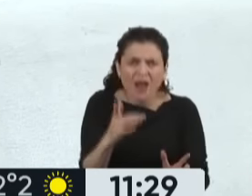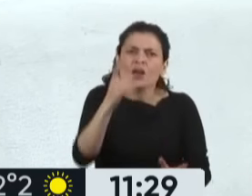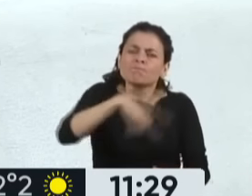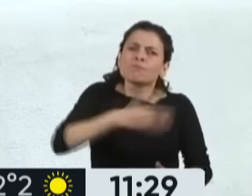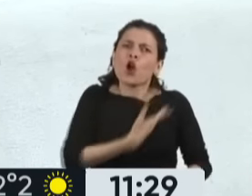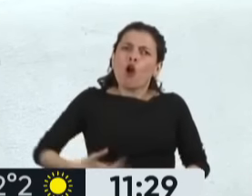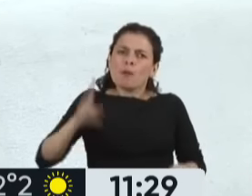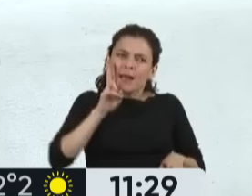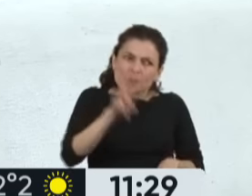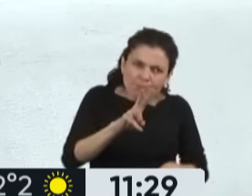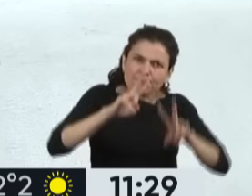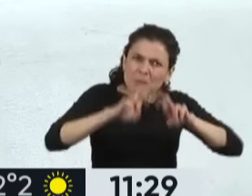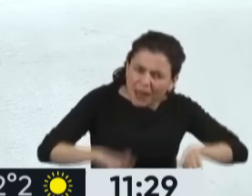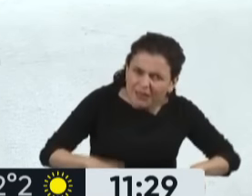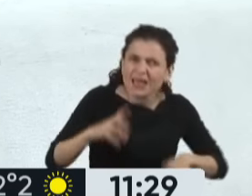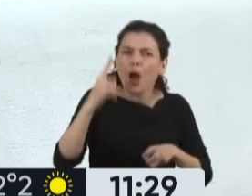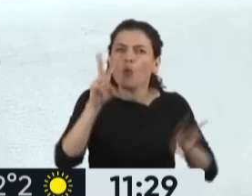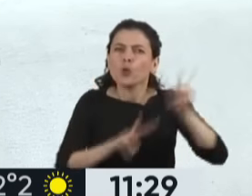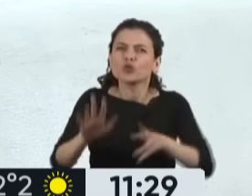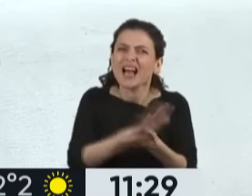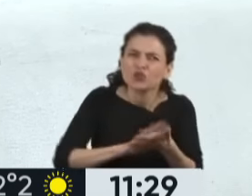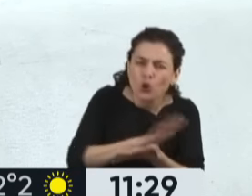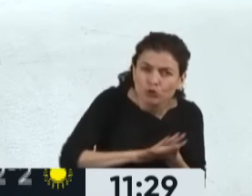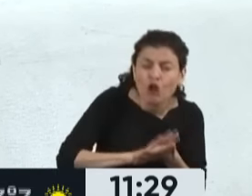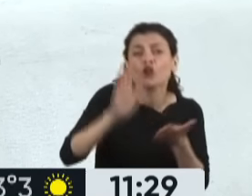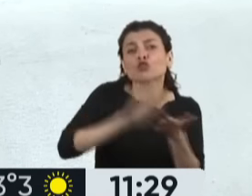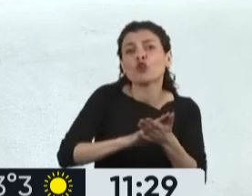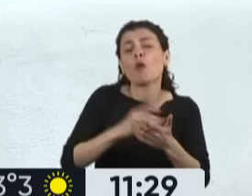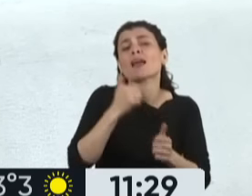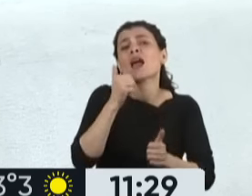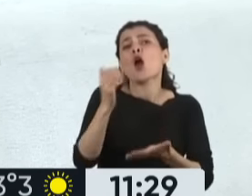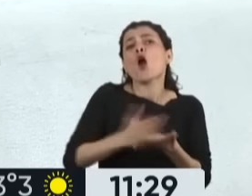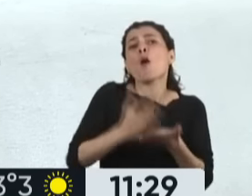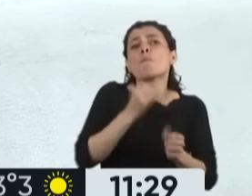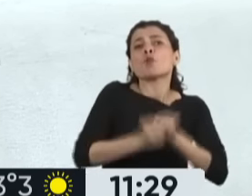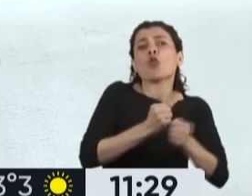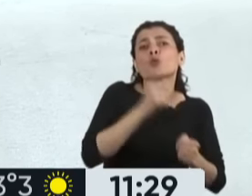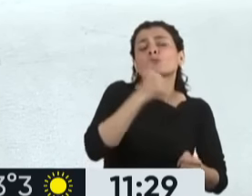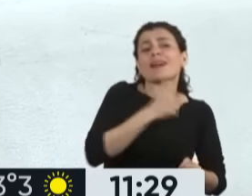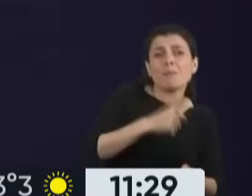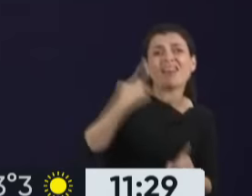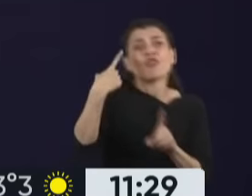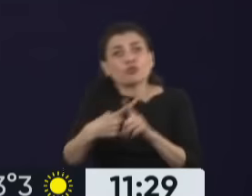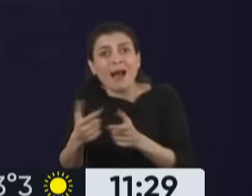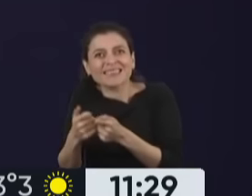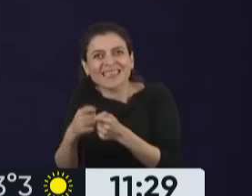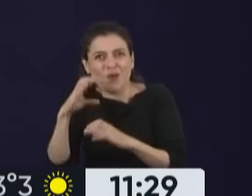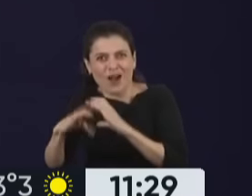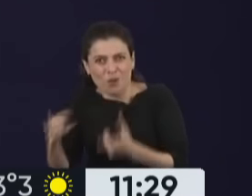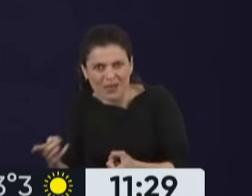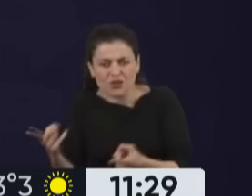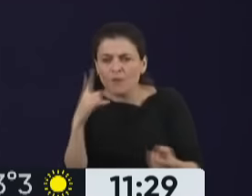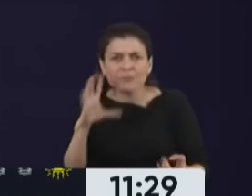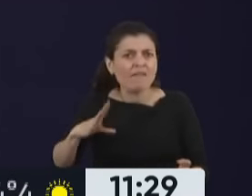¿Podría haber alguna cartelización? No, digo, laboratorios y lo que es telefonía, comunicación, internet, etcétera. No, bueno, a ver,